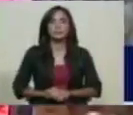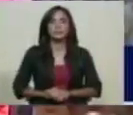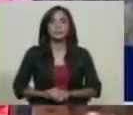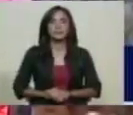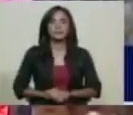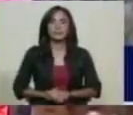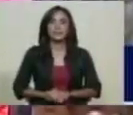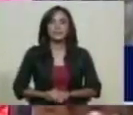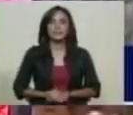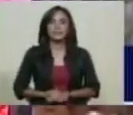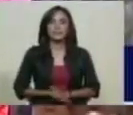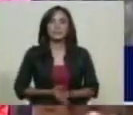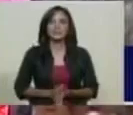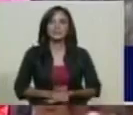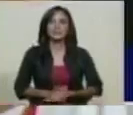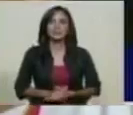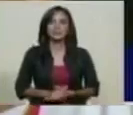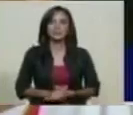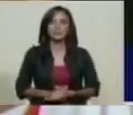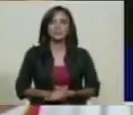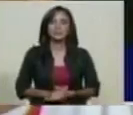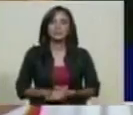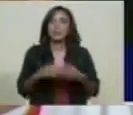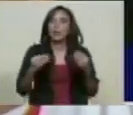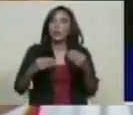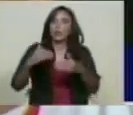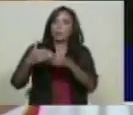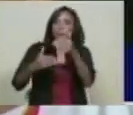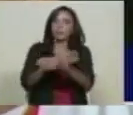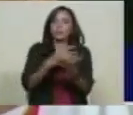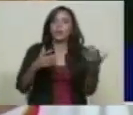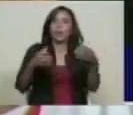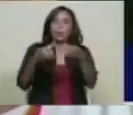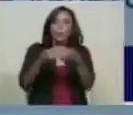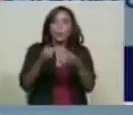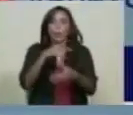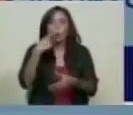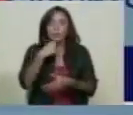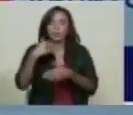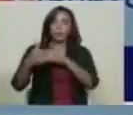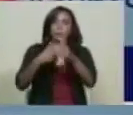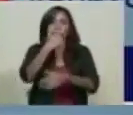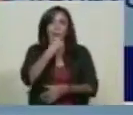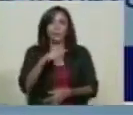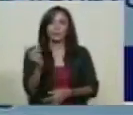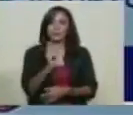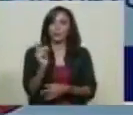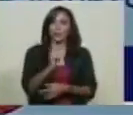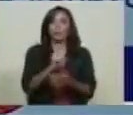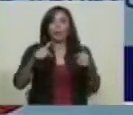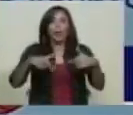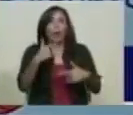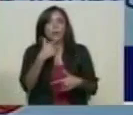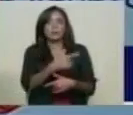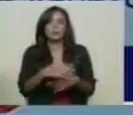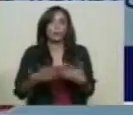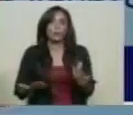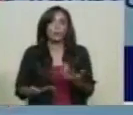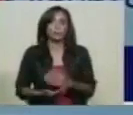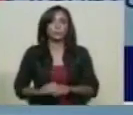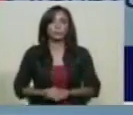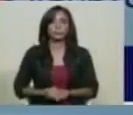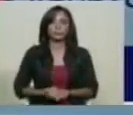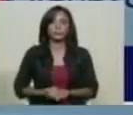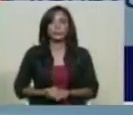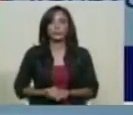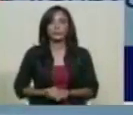Müller. Era la construcción del partido y no ha sido fácil. Hoy nosotros podemos decir, presidente, que